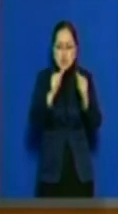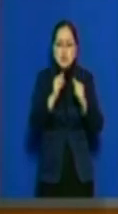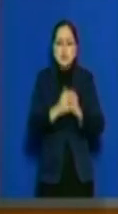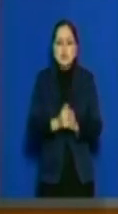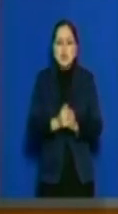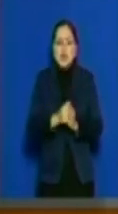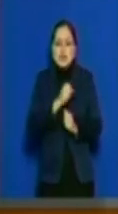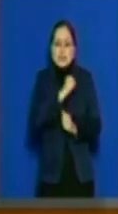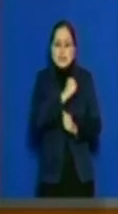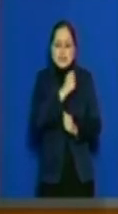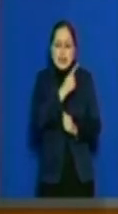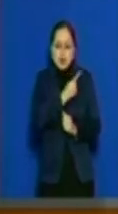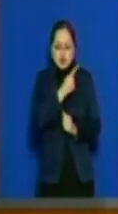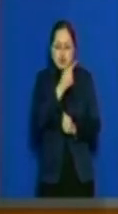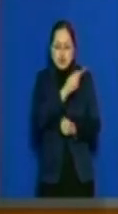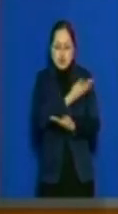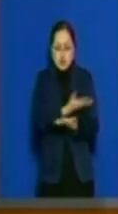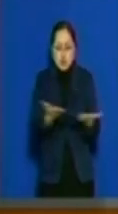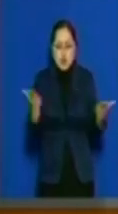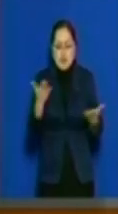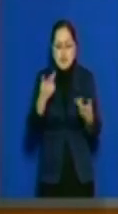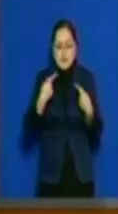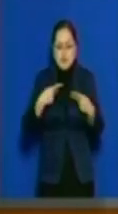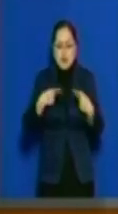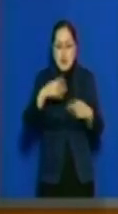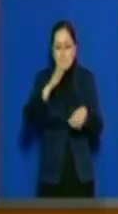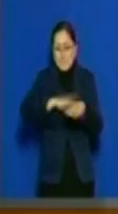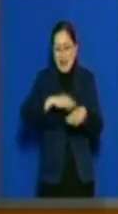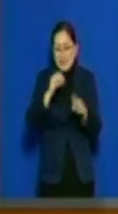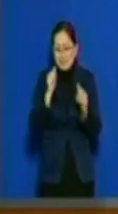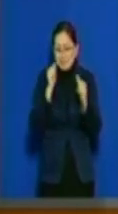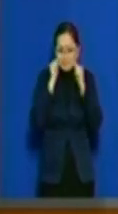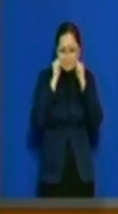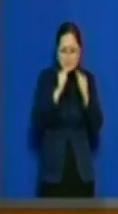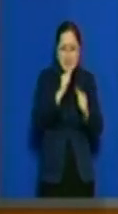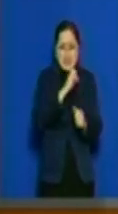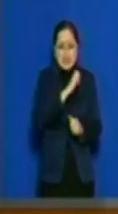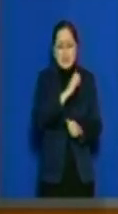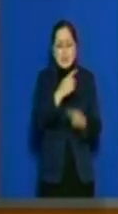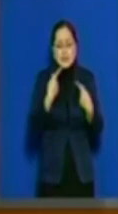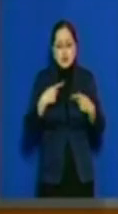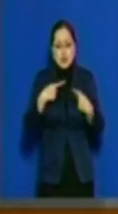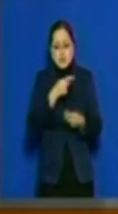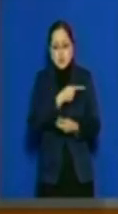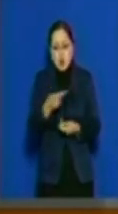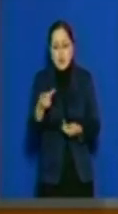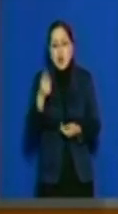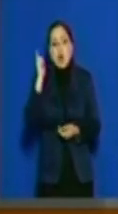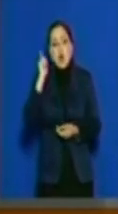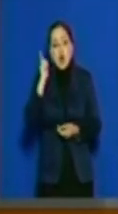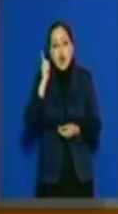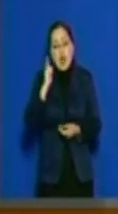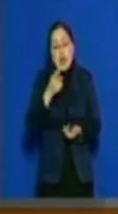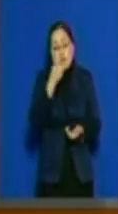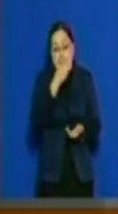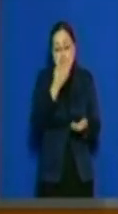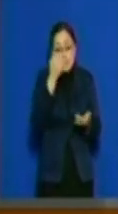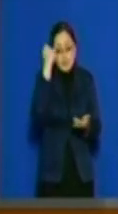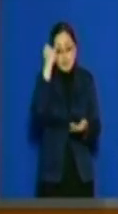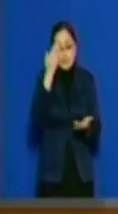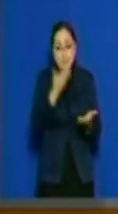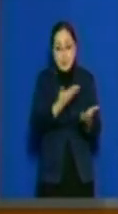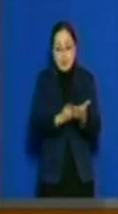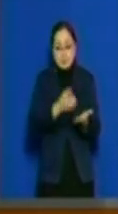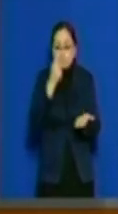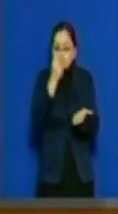de todos, especialmente de las clases marginadas, apoyen esta iniciativa que no va solamente a